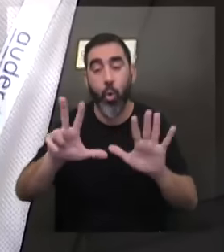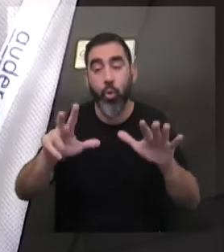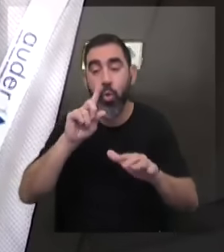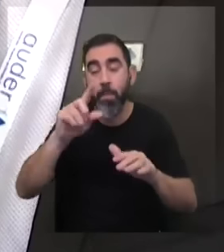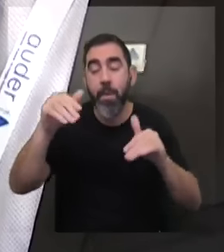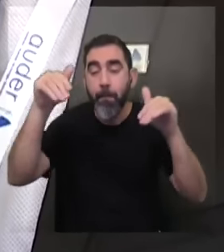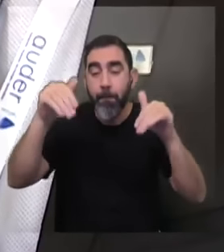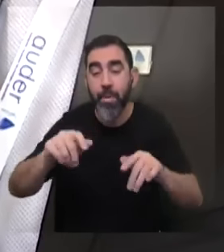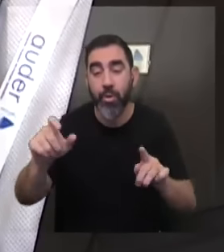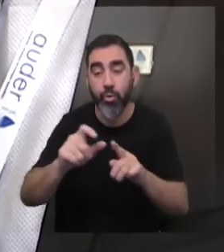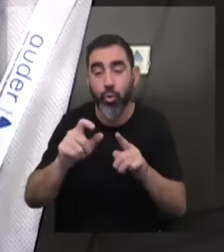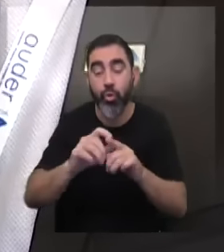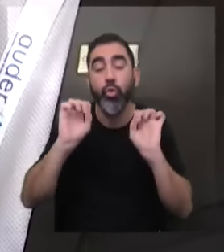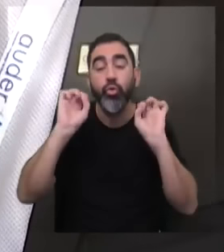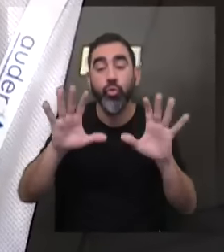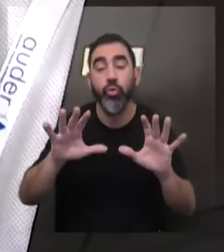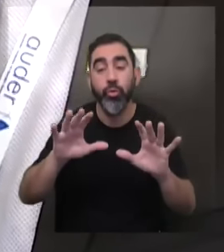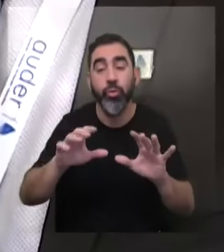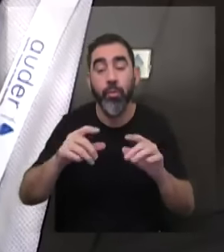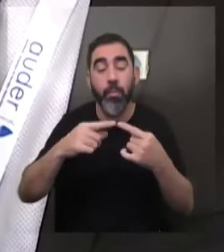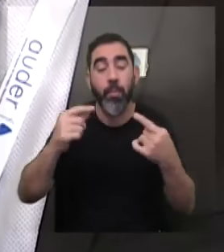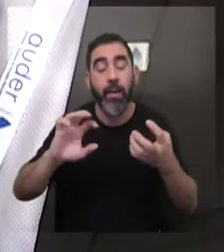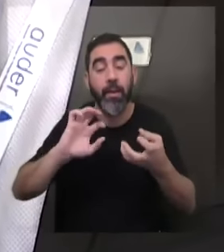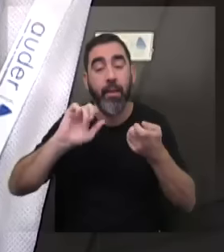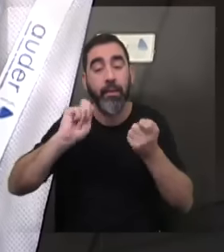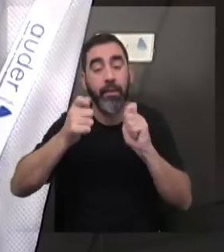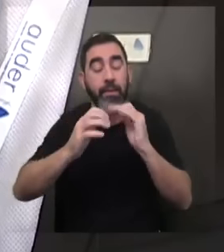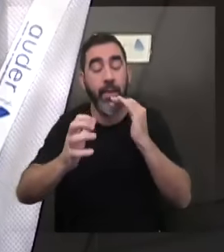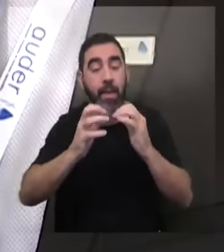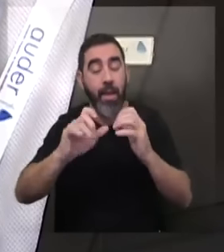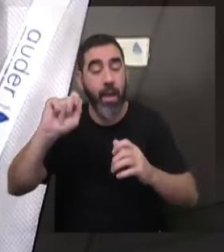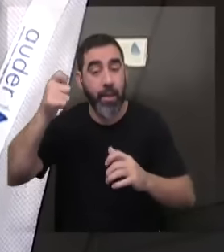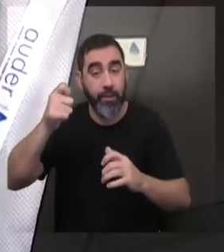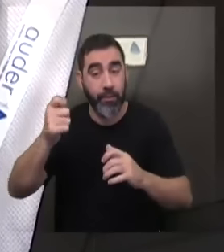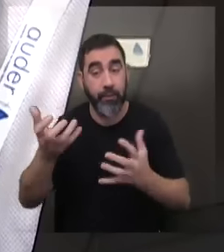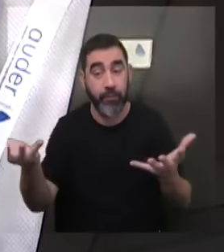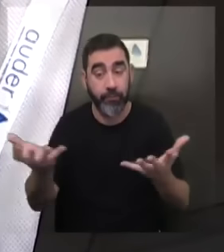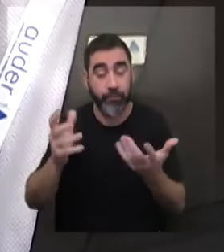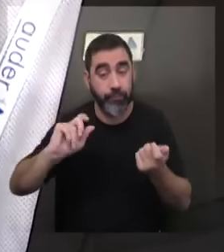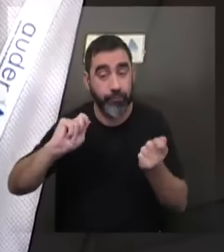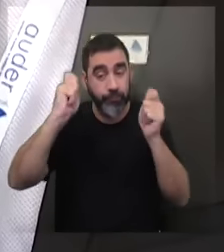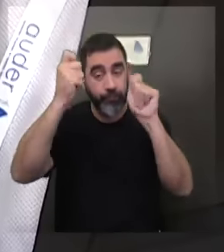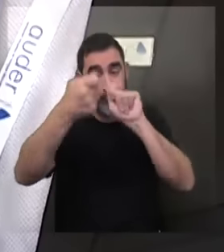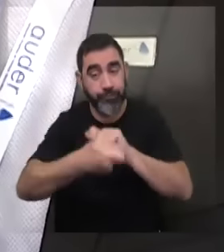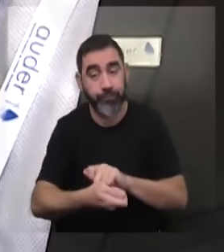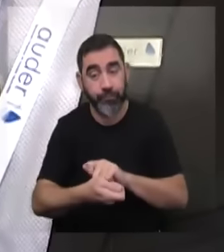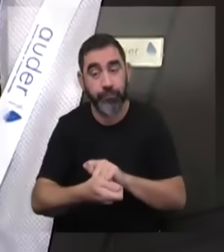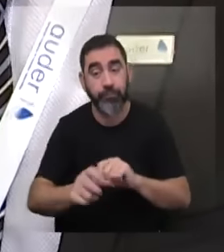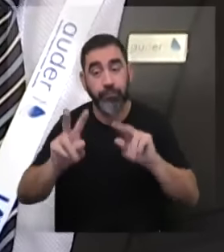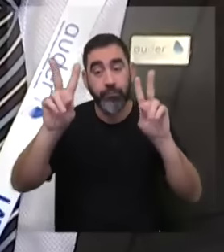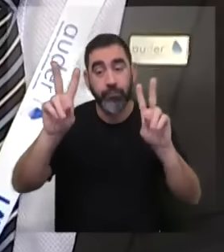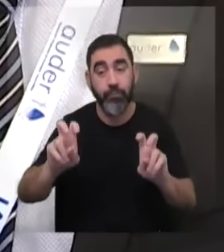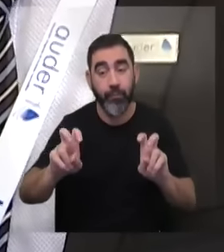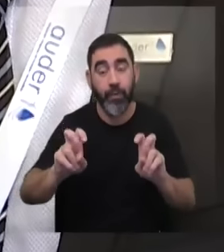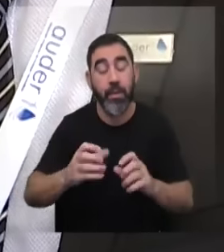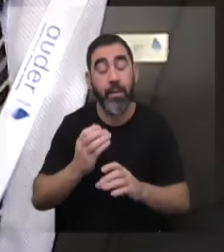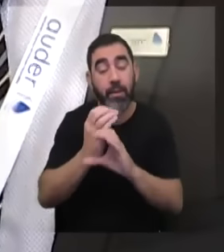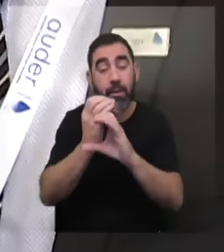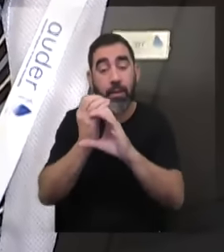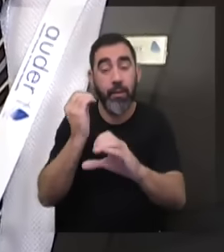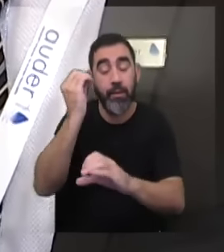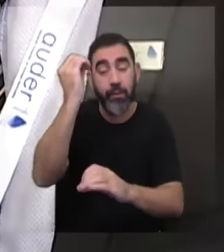dólares asociados sol ente a la reconversión de la matriz eléctrica y ahora Estamos hablando de reconvertir la matriz digamos de transporte del